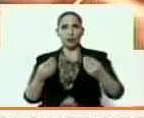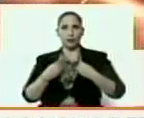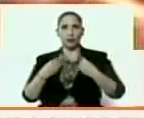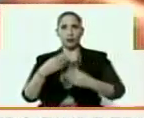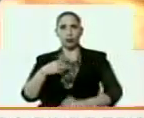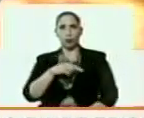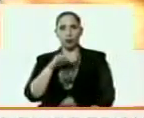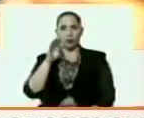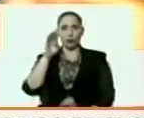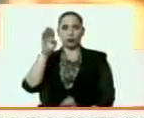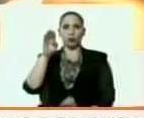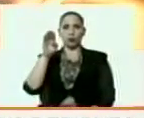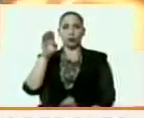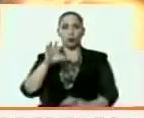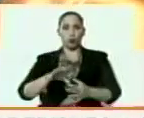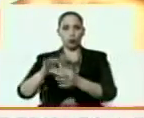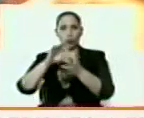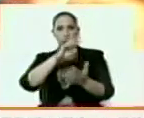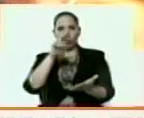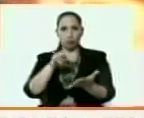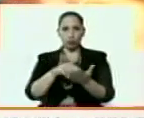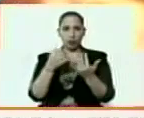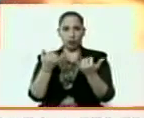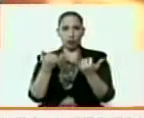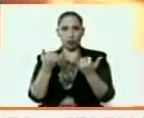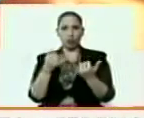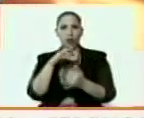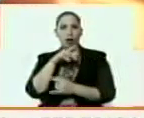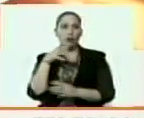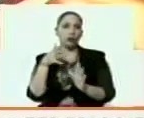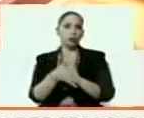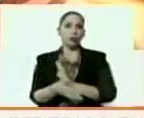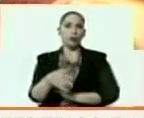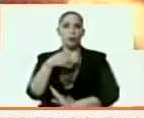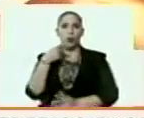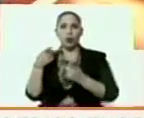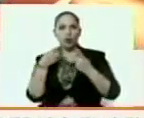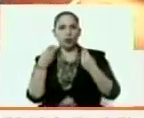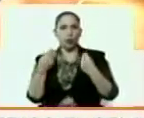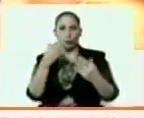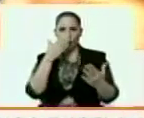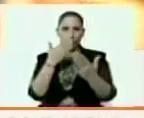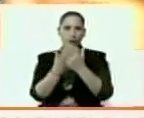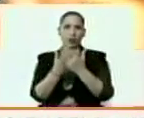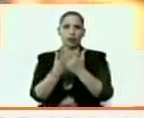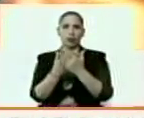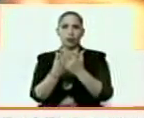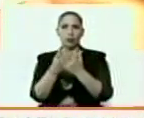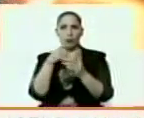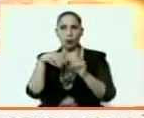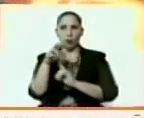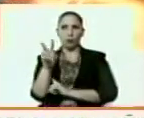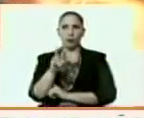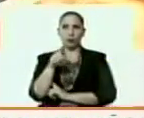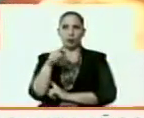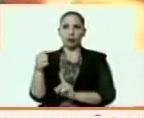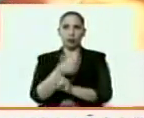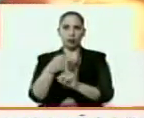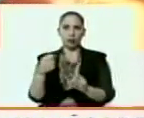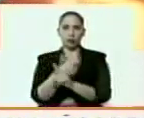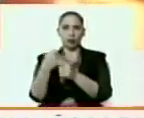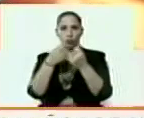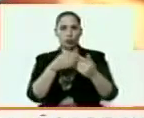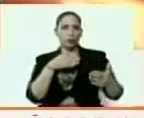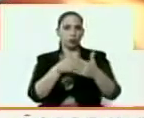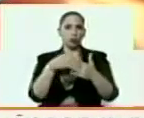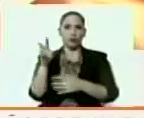futuro. Así que en Unión Nacional, y ahorita te hablo desde lo político, ¿cómo enfrenta el pueblo venezolano esta agresión económica contra